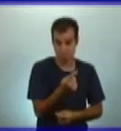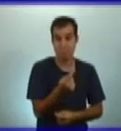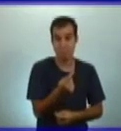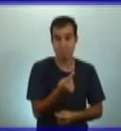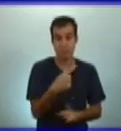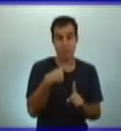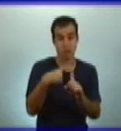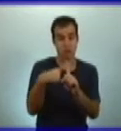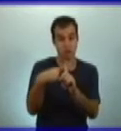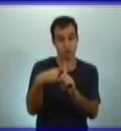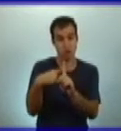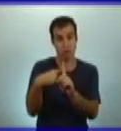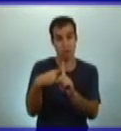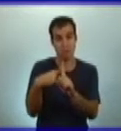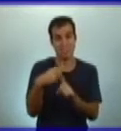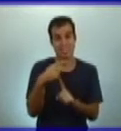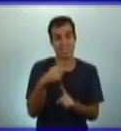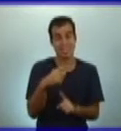que es